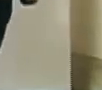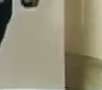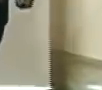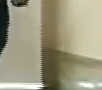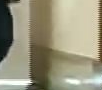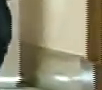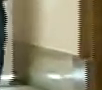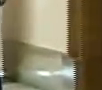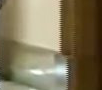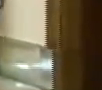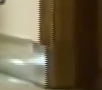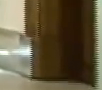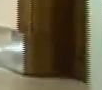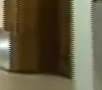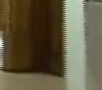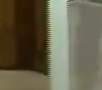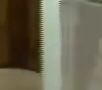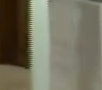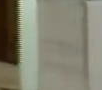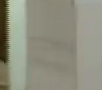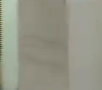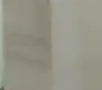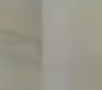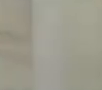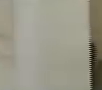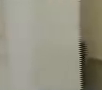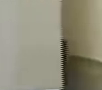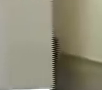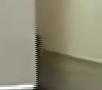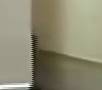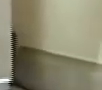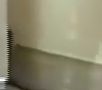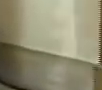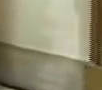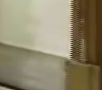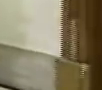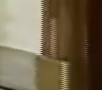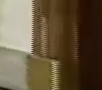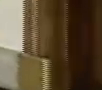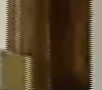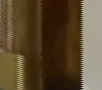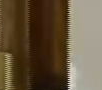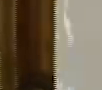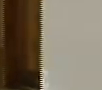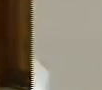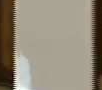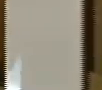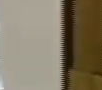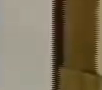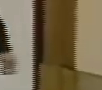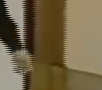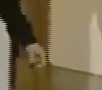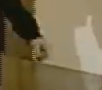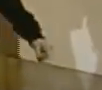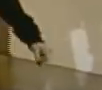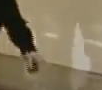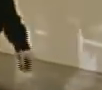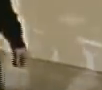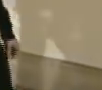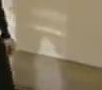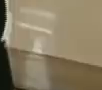autoridades sanitarias del país, suman toda la capacidad operativa y logística para hacer frente y prevenir